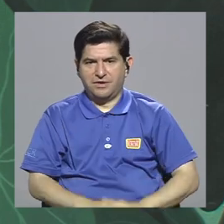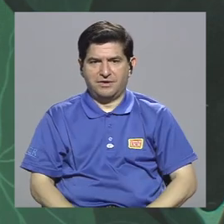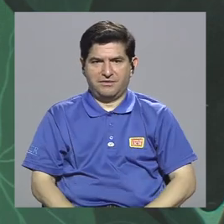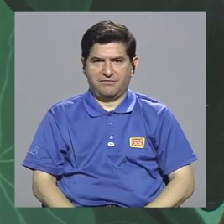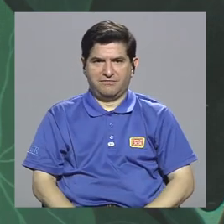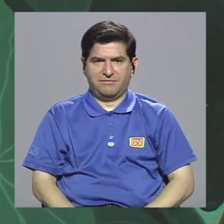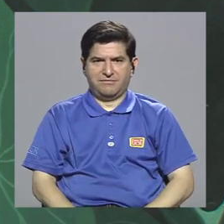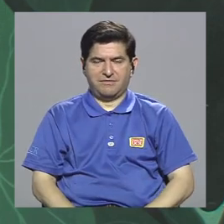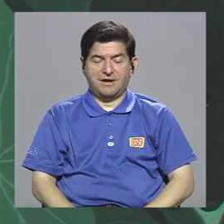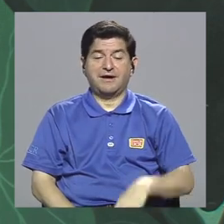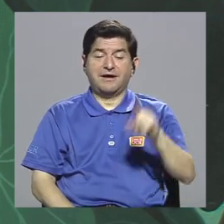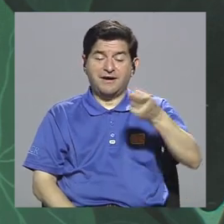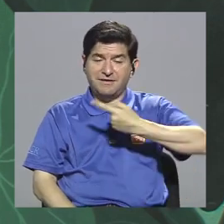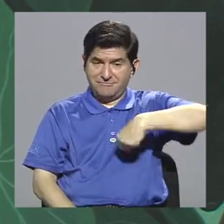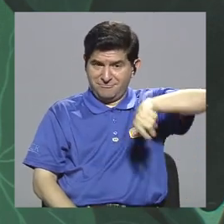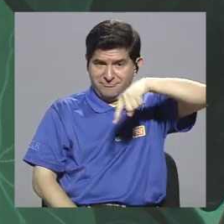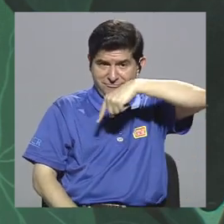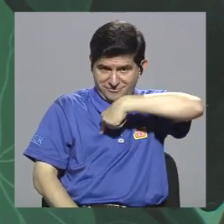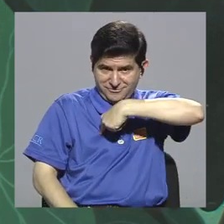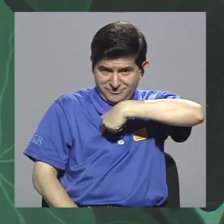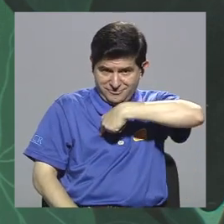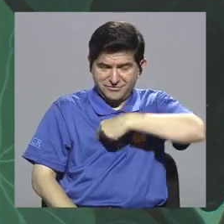que debemos estar